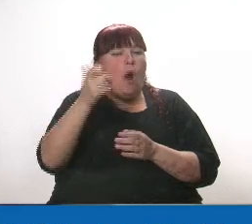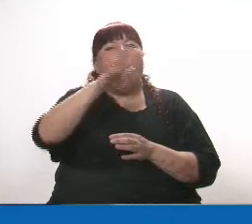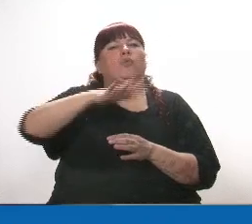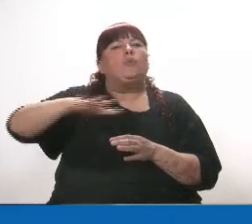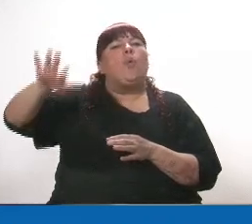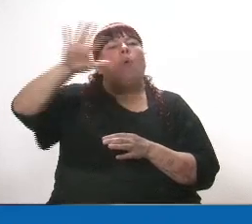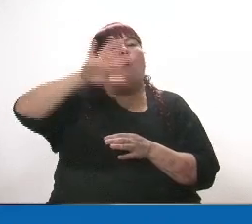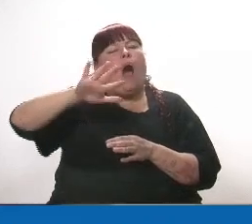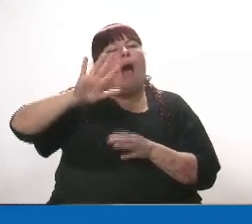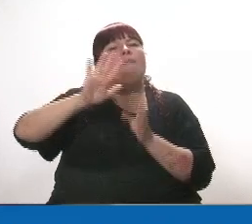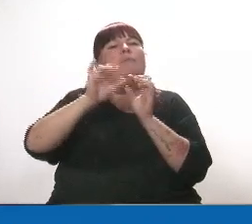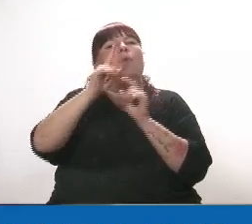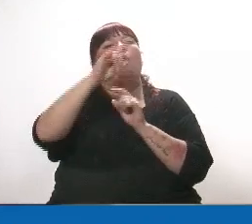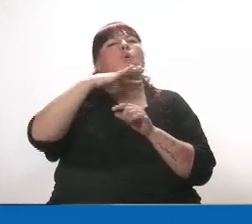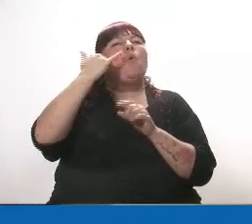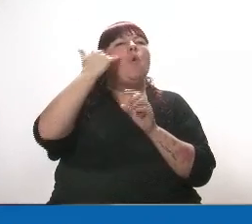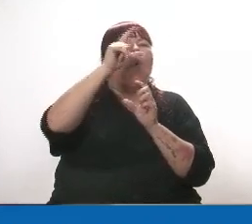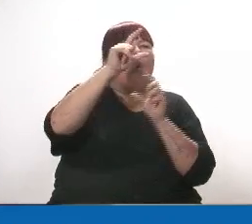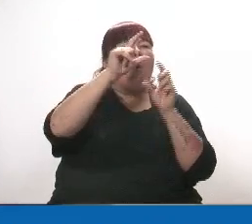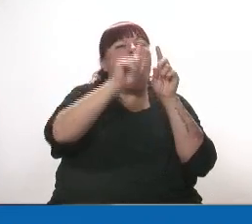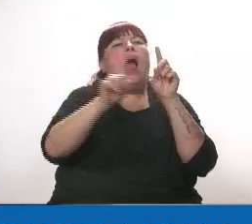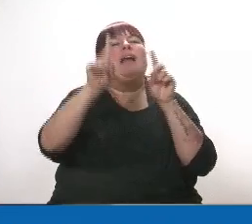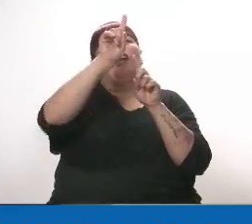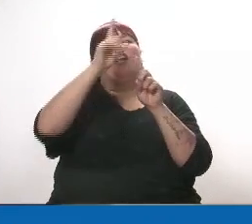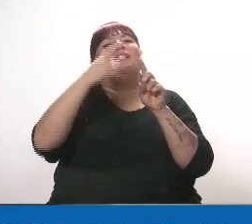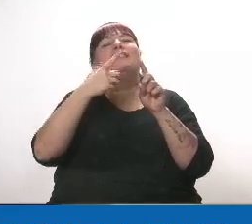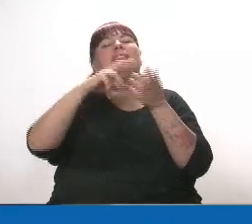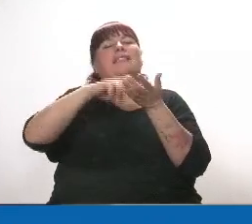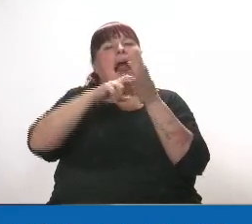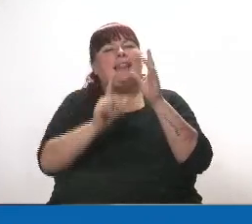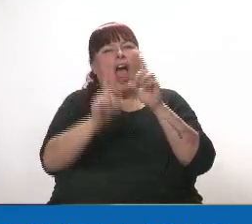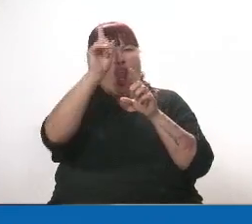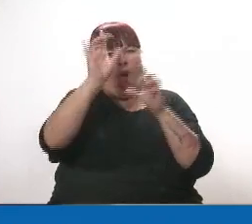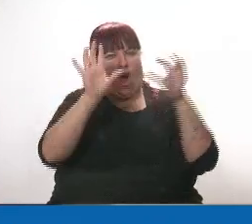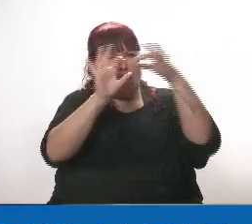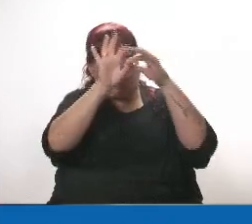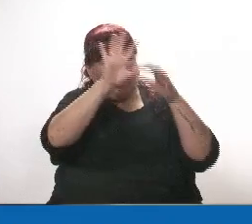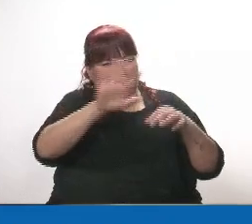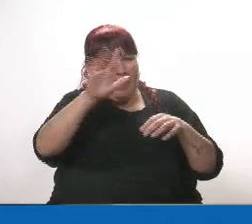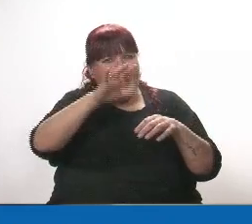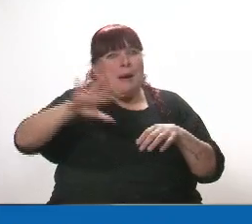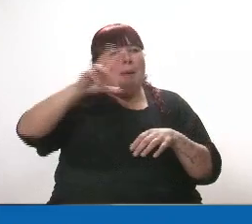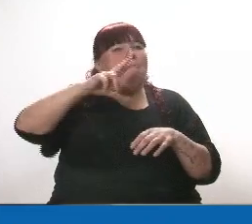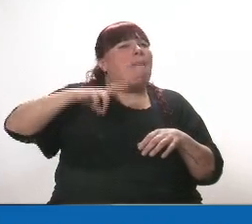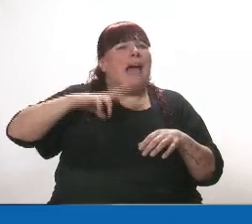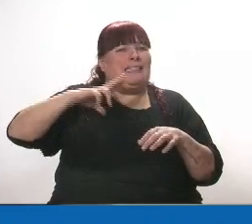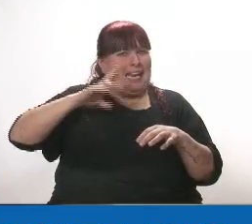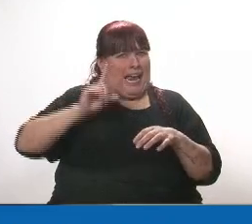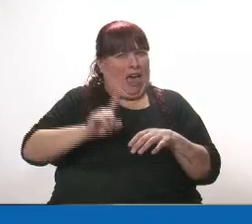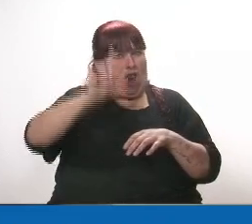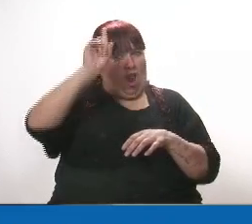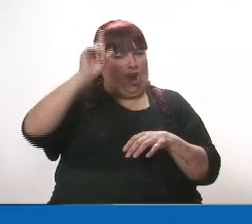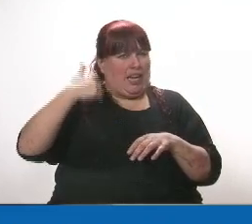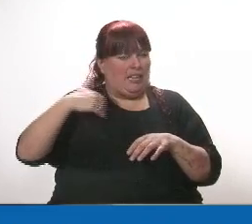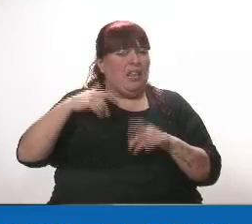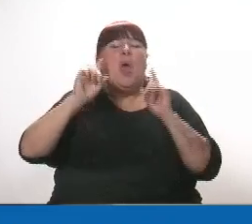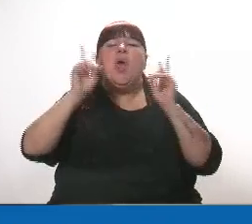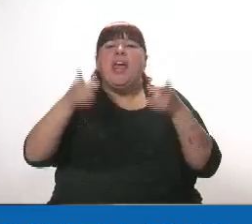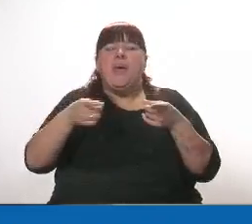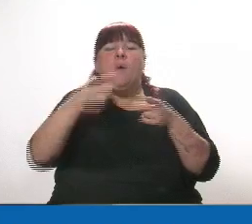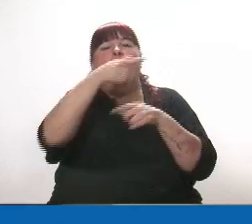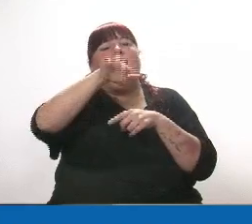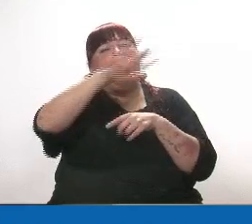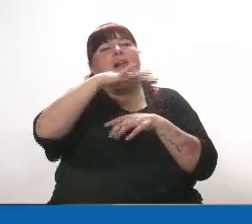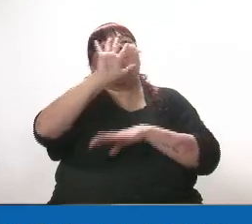abarca una parte de juju y todo el norte de salta una de las regiones más ricas del noroeste argentino sin embargo es una de las